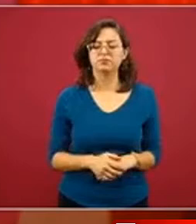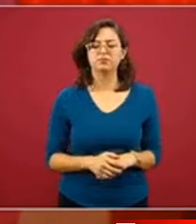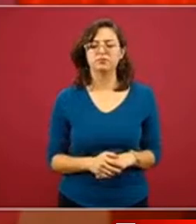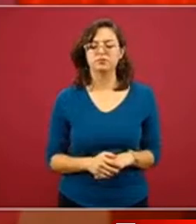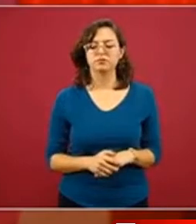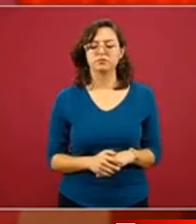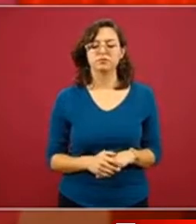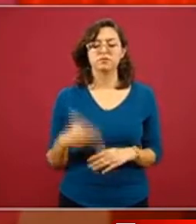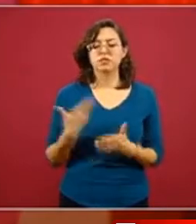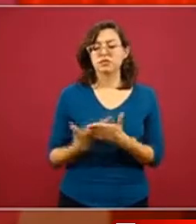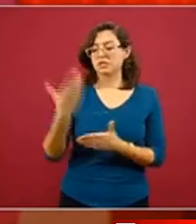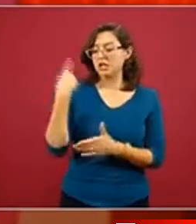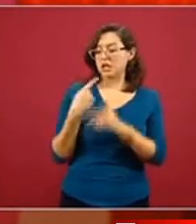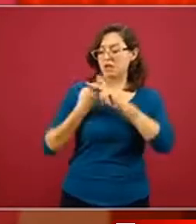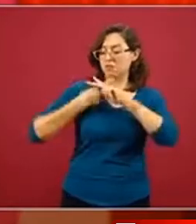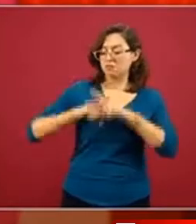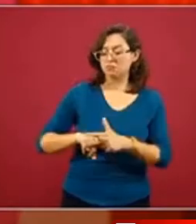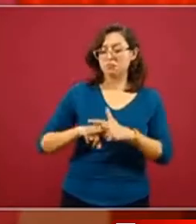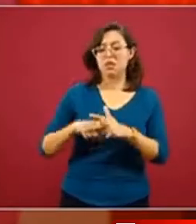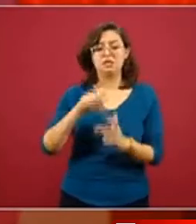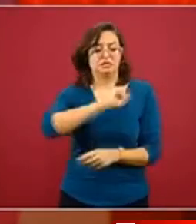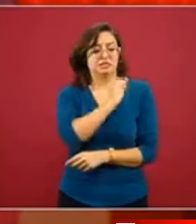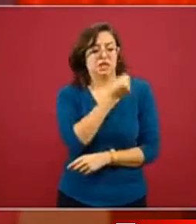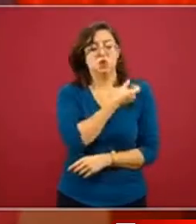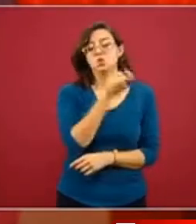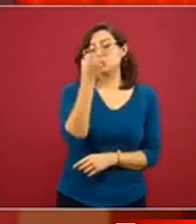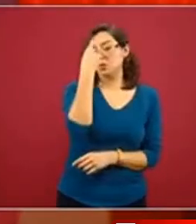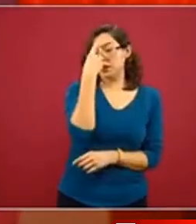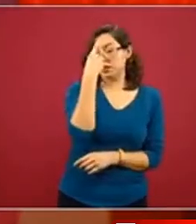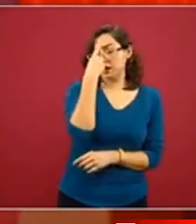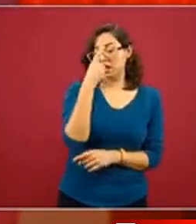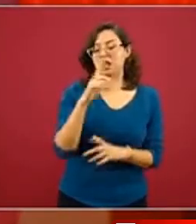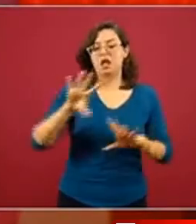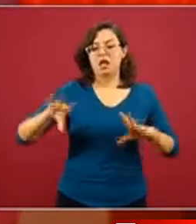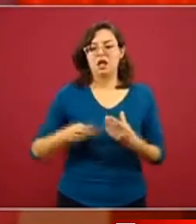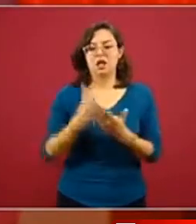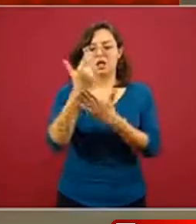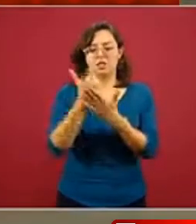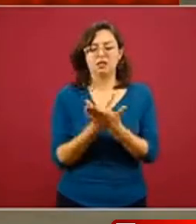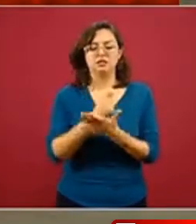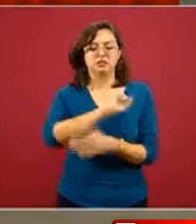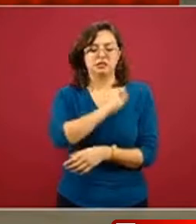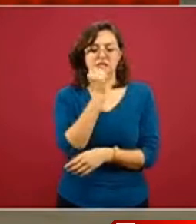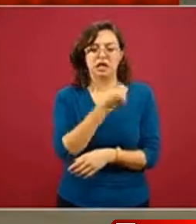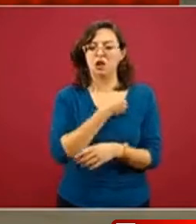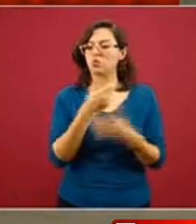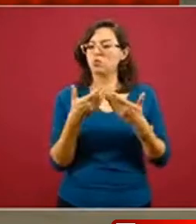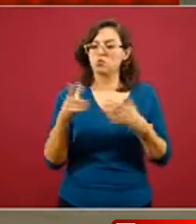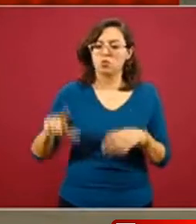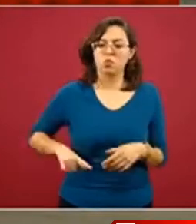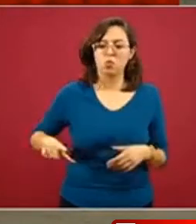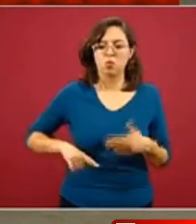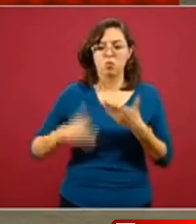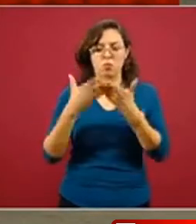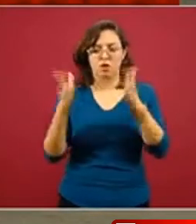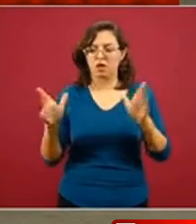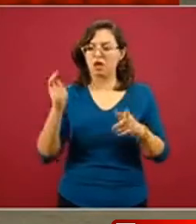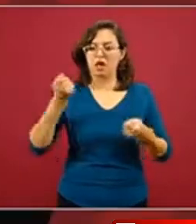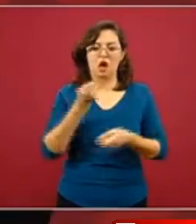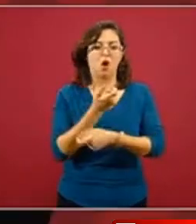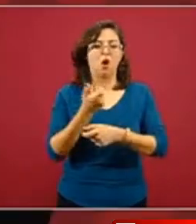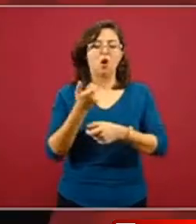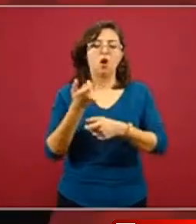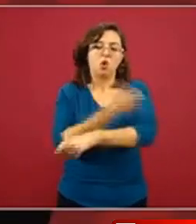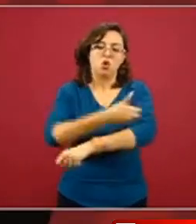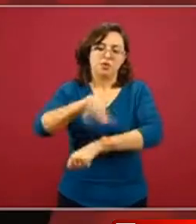integró desde el inicio un componente específico de salud mental en el Comando de Incidentes en Salud Pública, que es la unidad que coordina